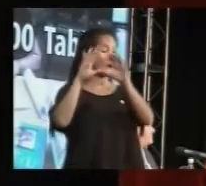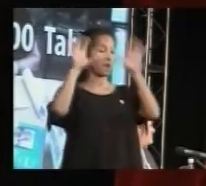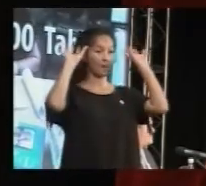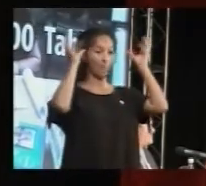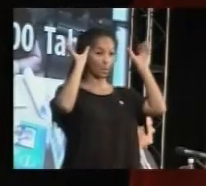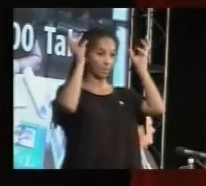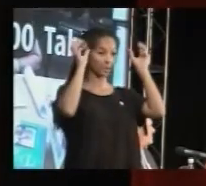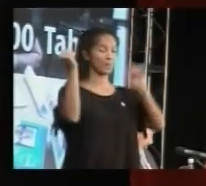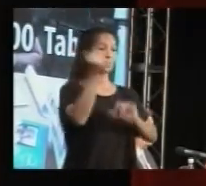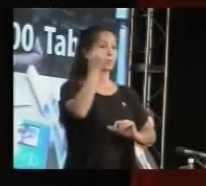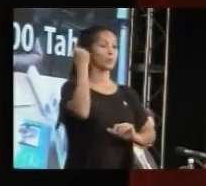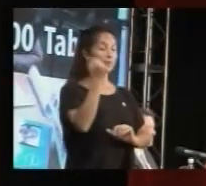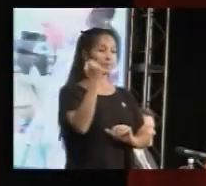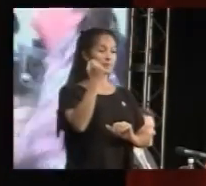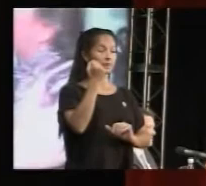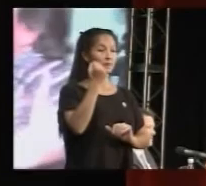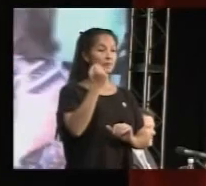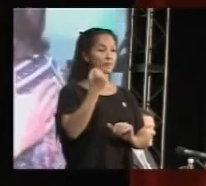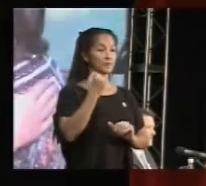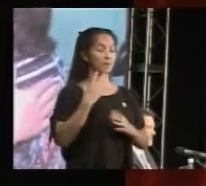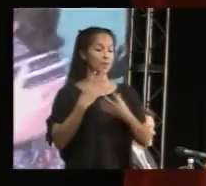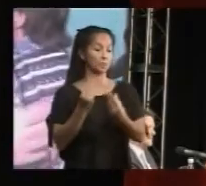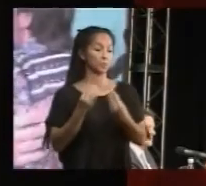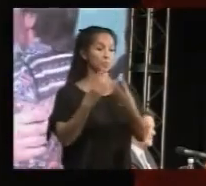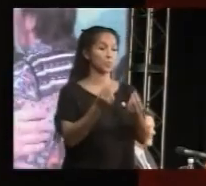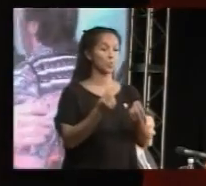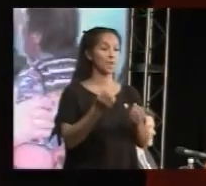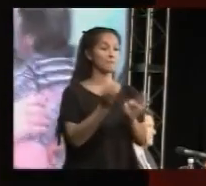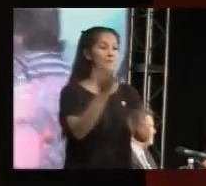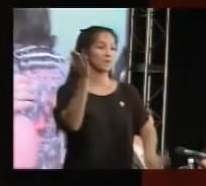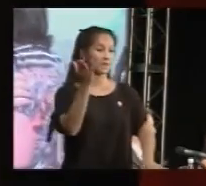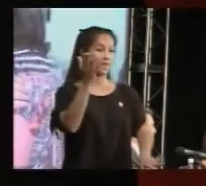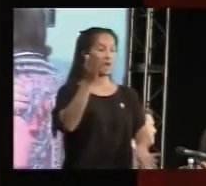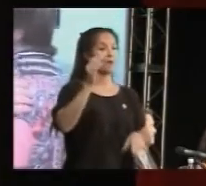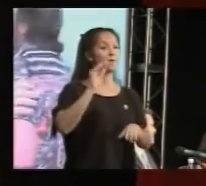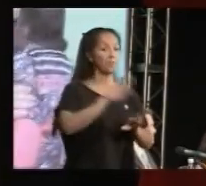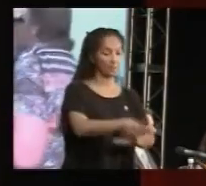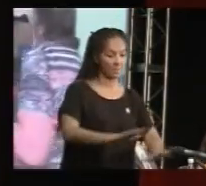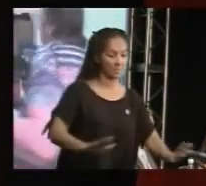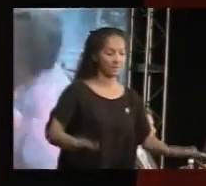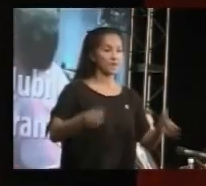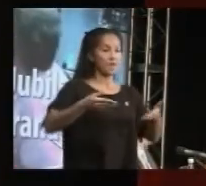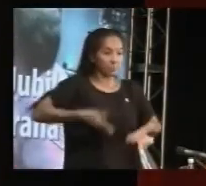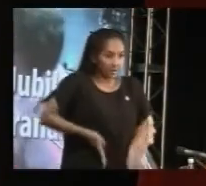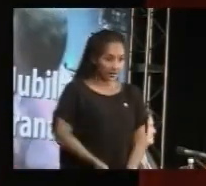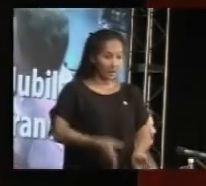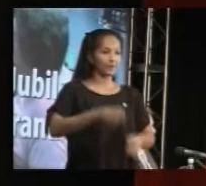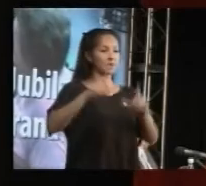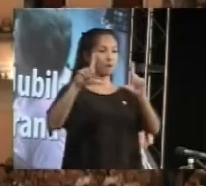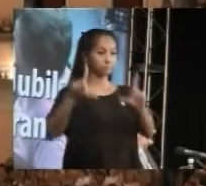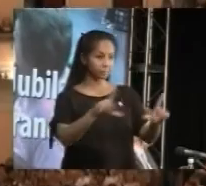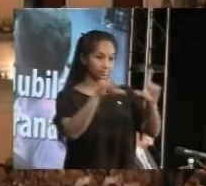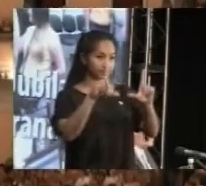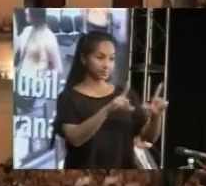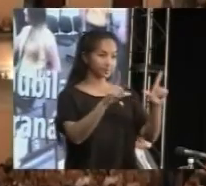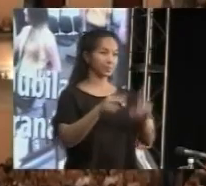ambulante que atiende distintas especialidades como clínica médica, pediatría, ginecología, diagnóstico por imagen, enfermería